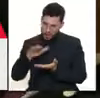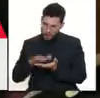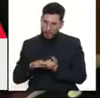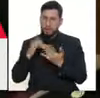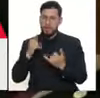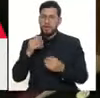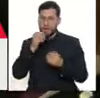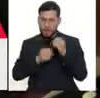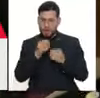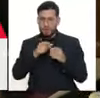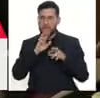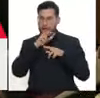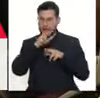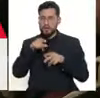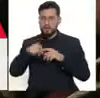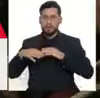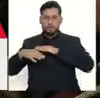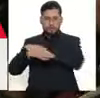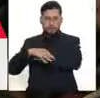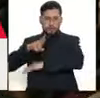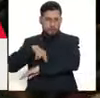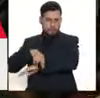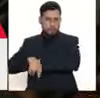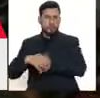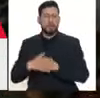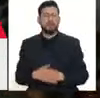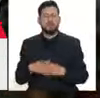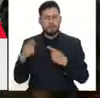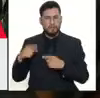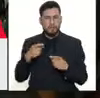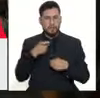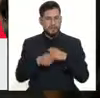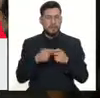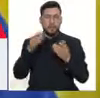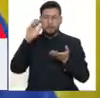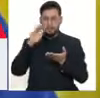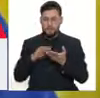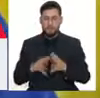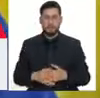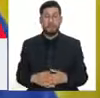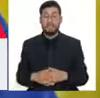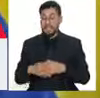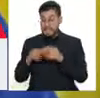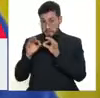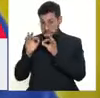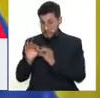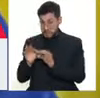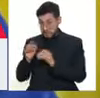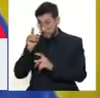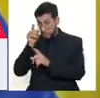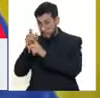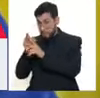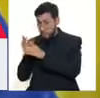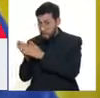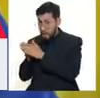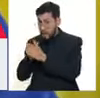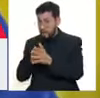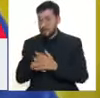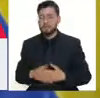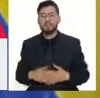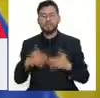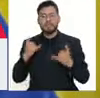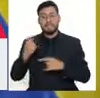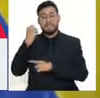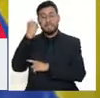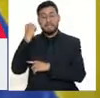nuestros ríos y ecosistemas transfronterizos afectados. En esa línea, teniendo presente el